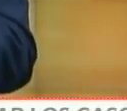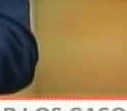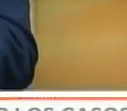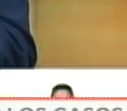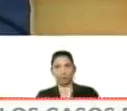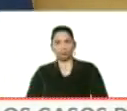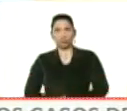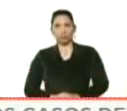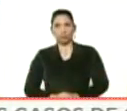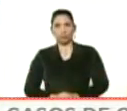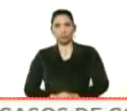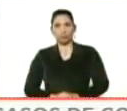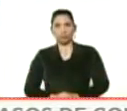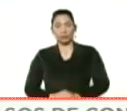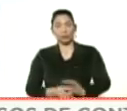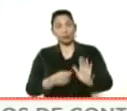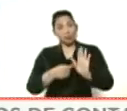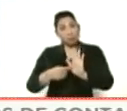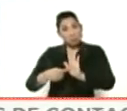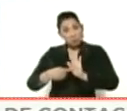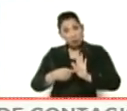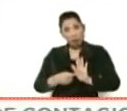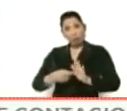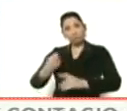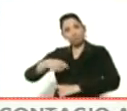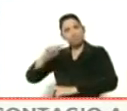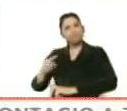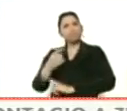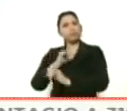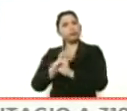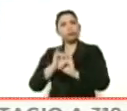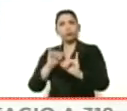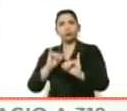completamente demostrado lo que en un primer momento fue